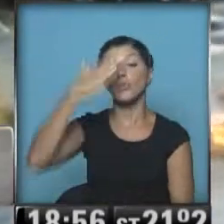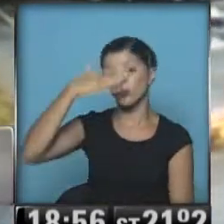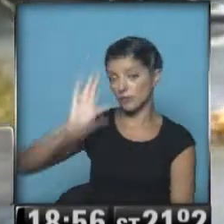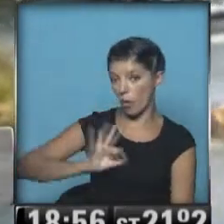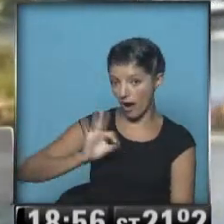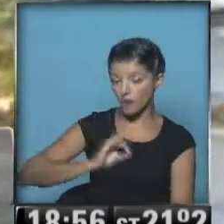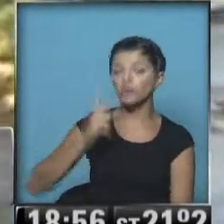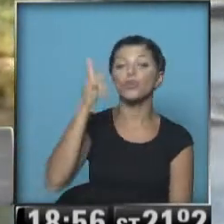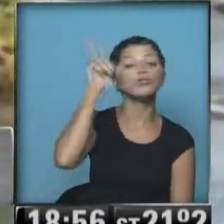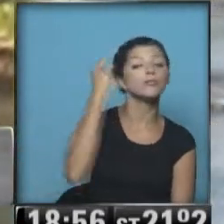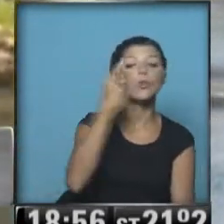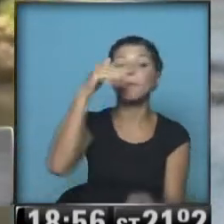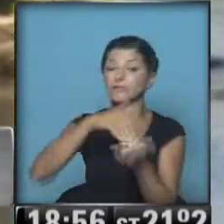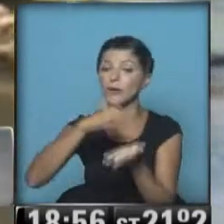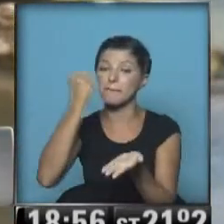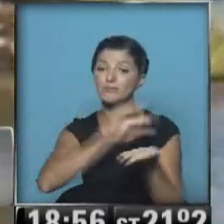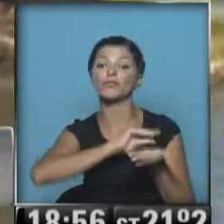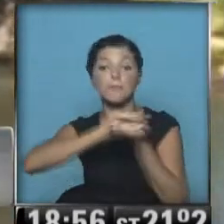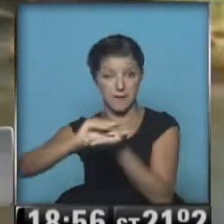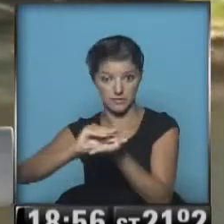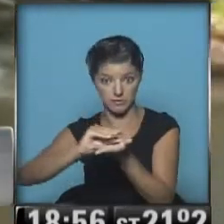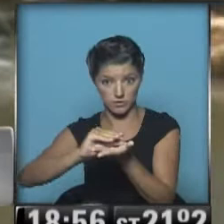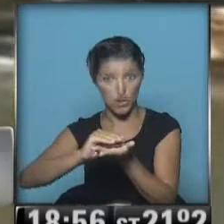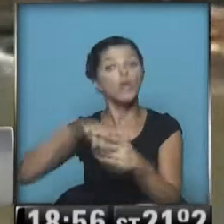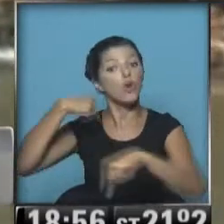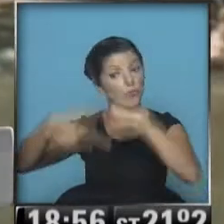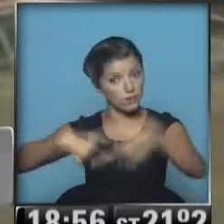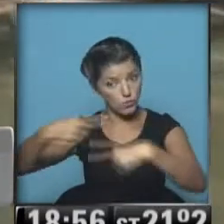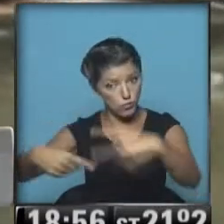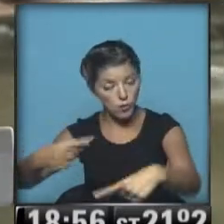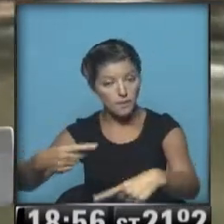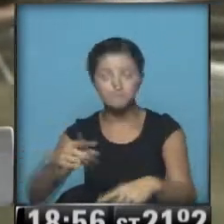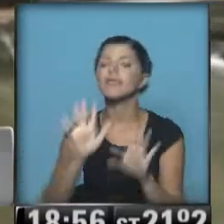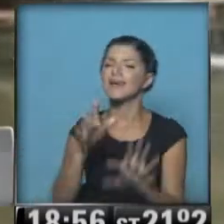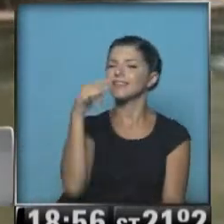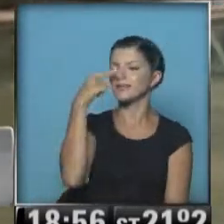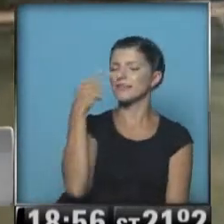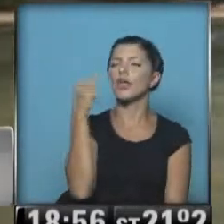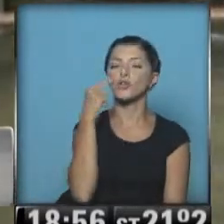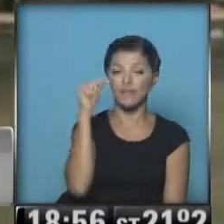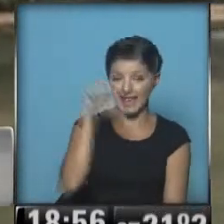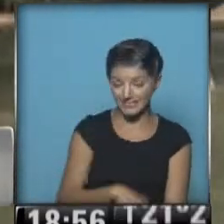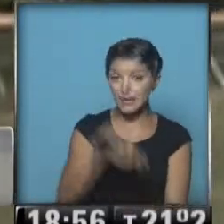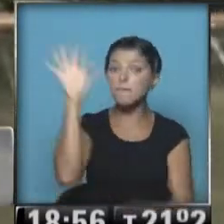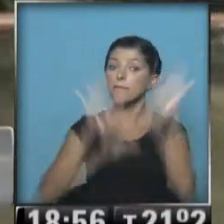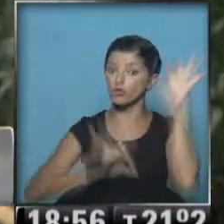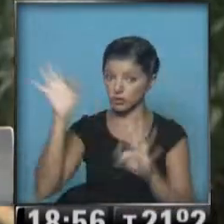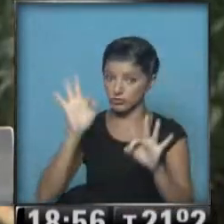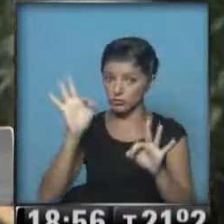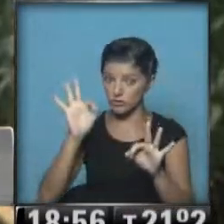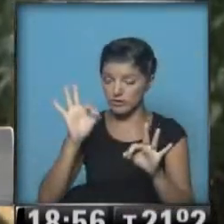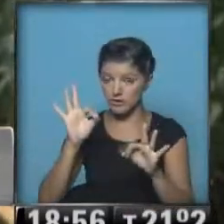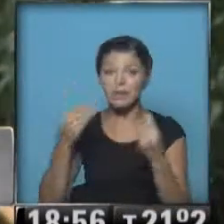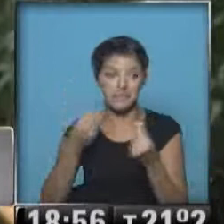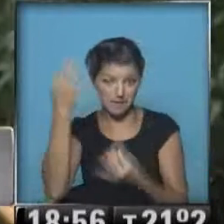de 81 millones de pesos. Se sigue invirtiendo. Es interesante saber que este proyecto responde a un proyecto